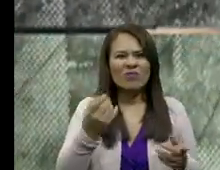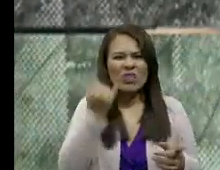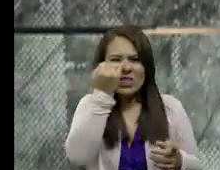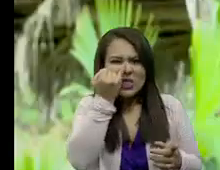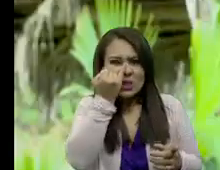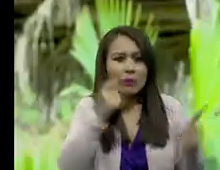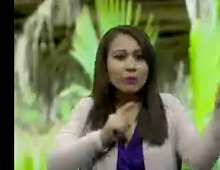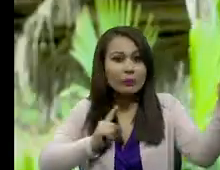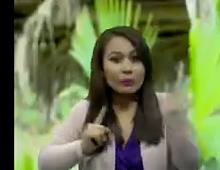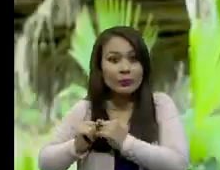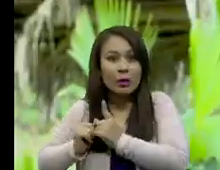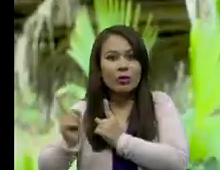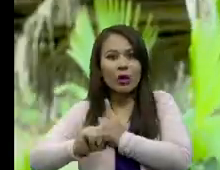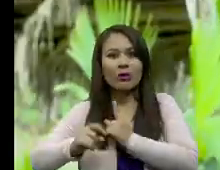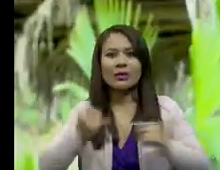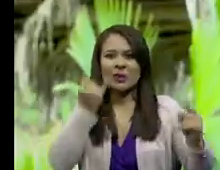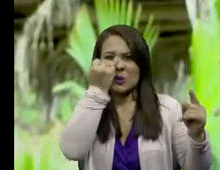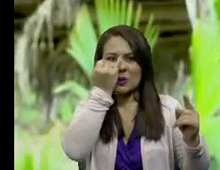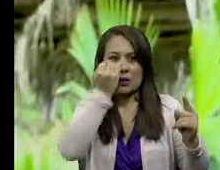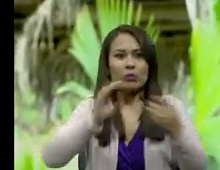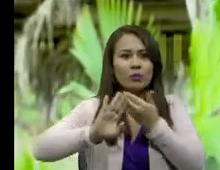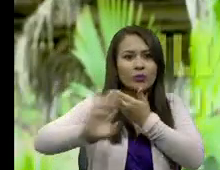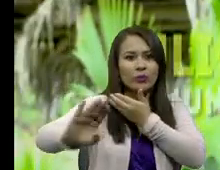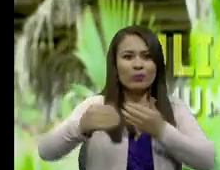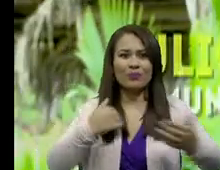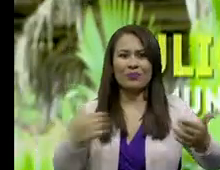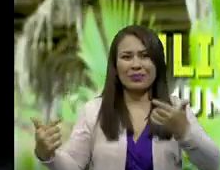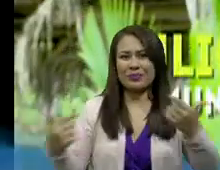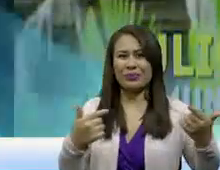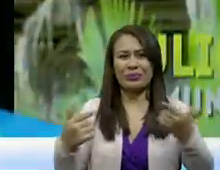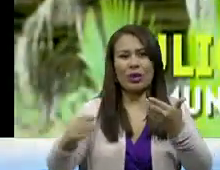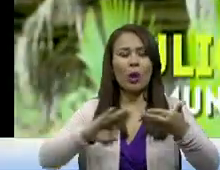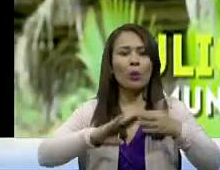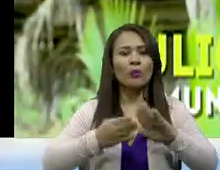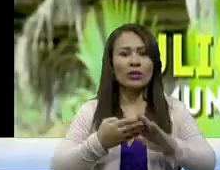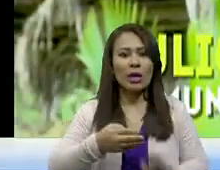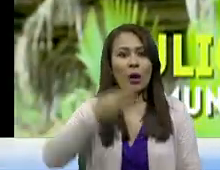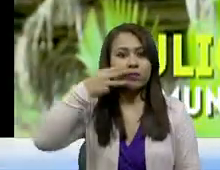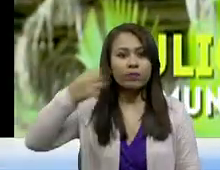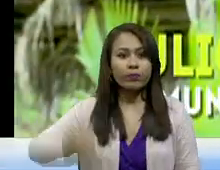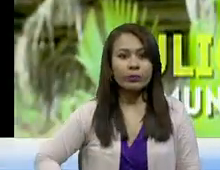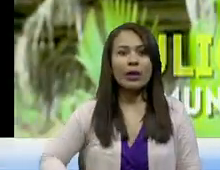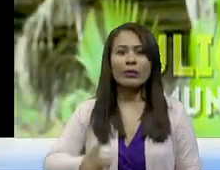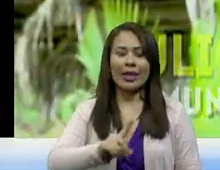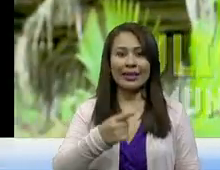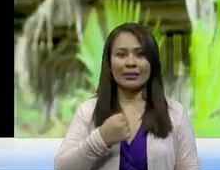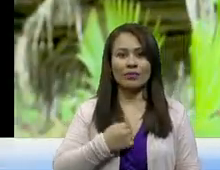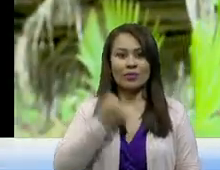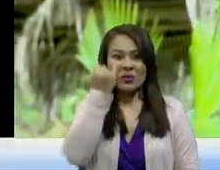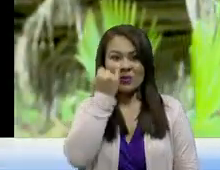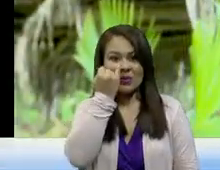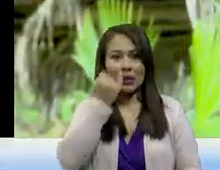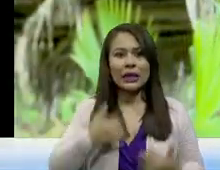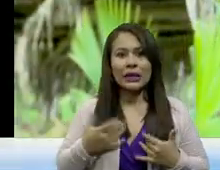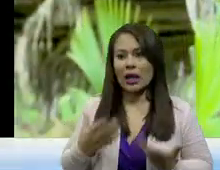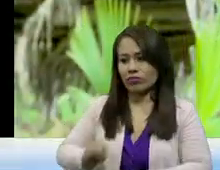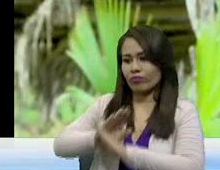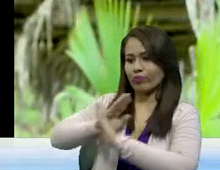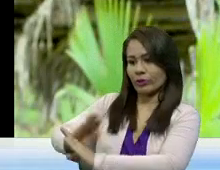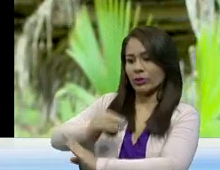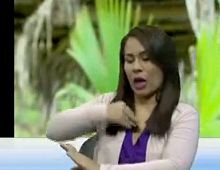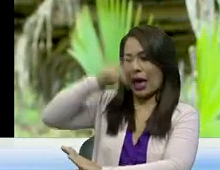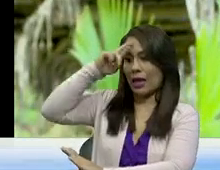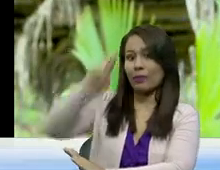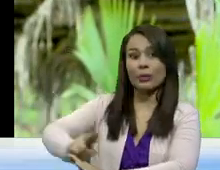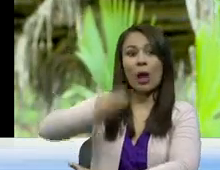por los pueblos indígenas Shuar. En ese tiempo, prácticamente los incas dijeron respetar por la parte amazónica